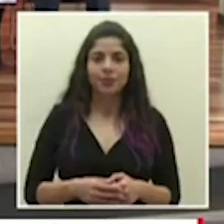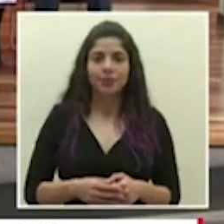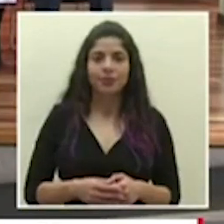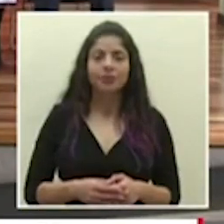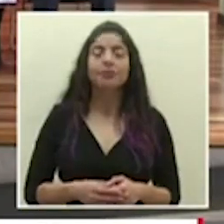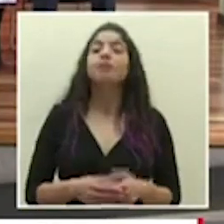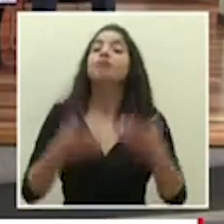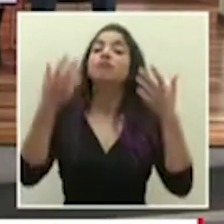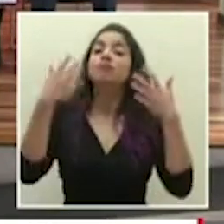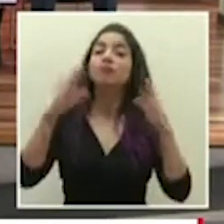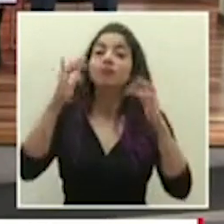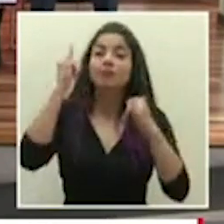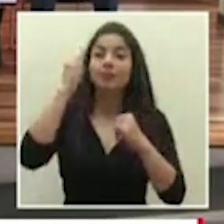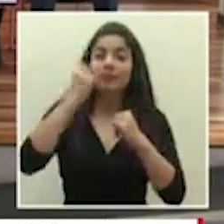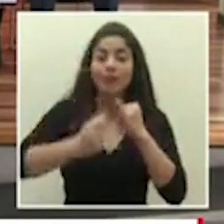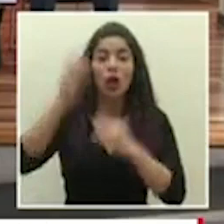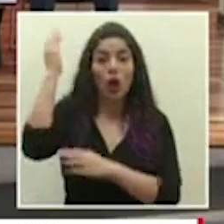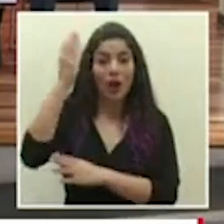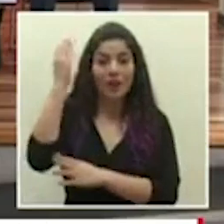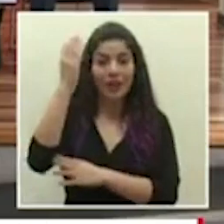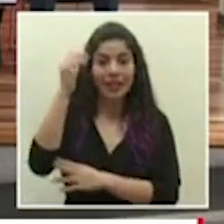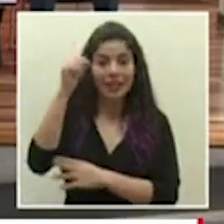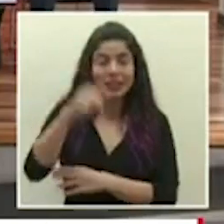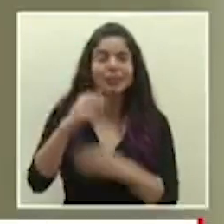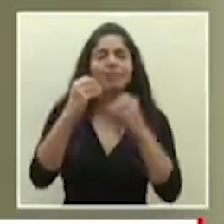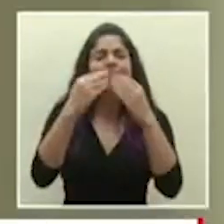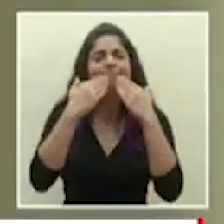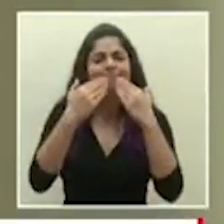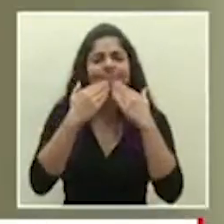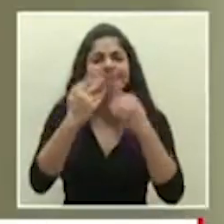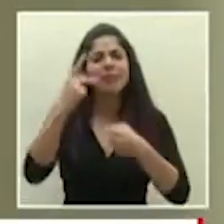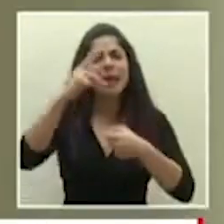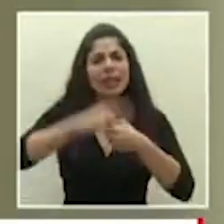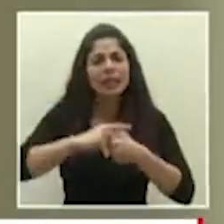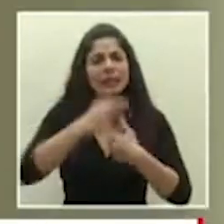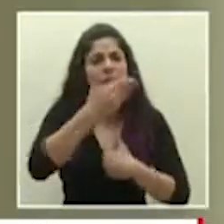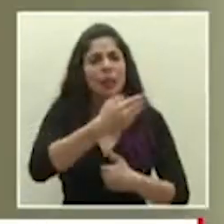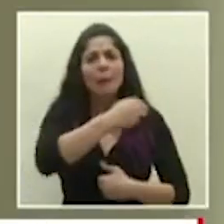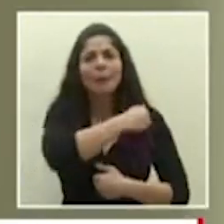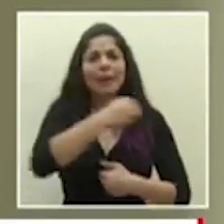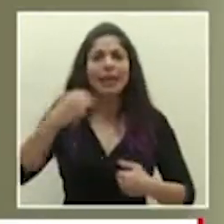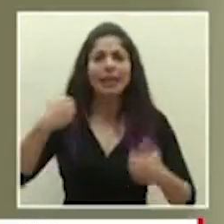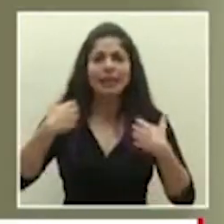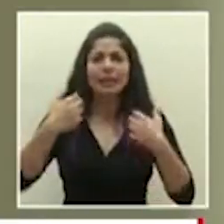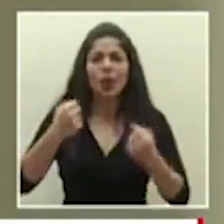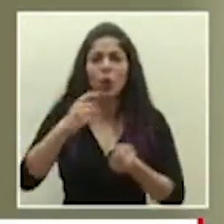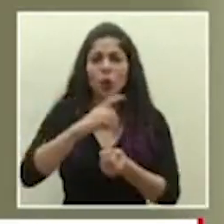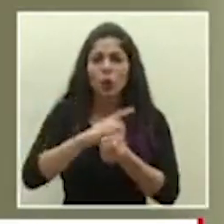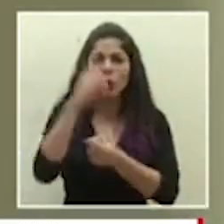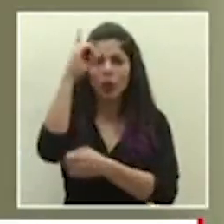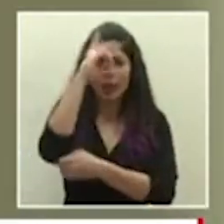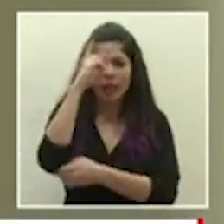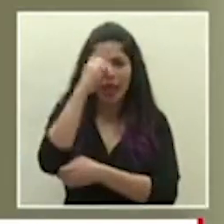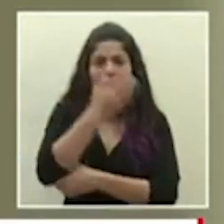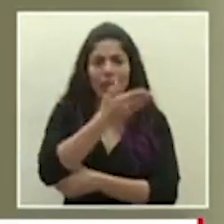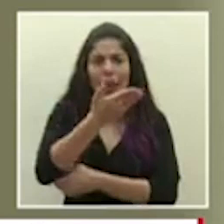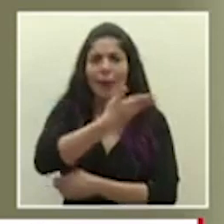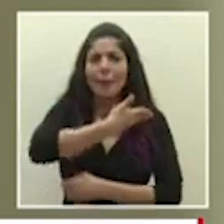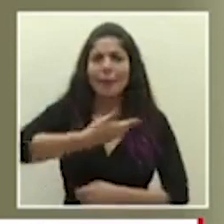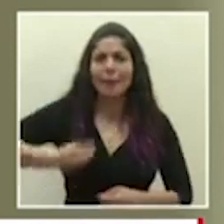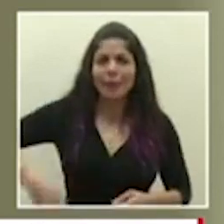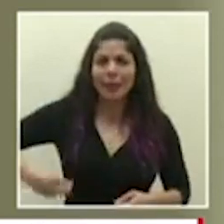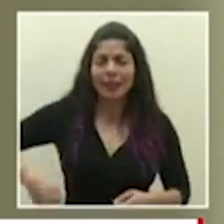damos por concluida esta conferencia de prensa agradecemos la participación del ministro de salud del doctor Daniel Salas del presidente